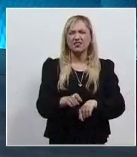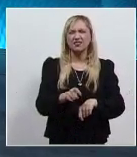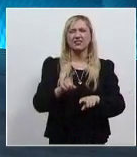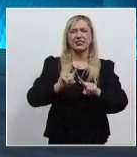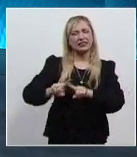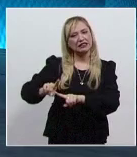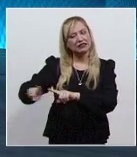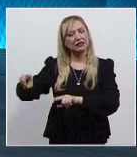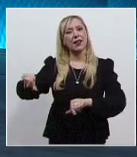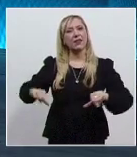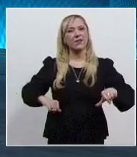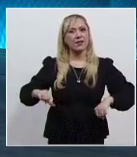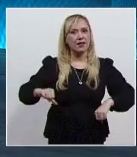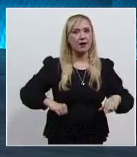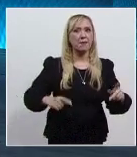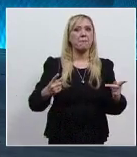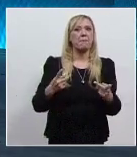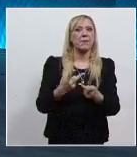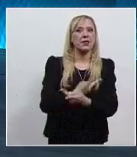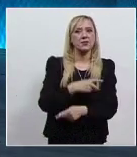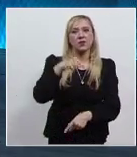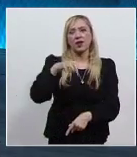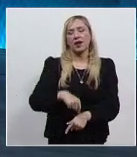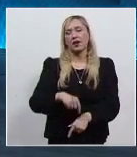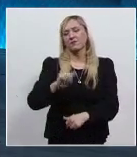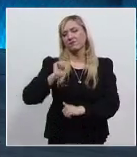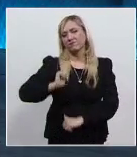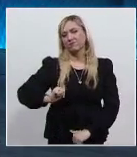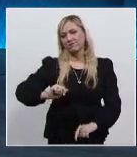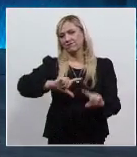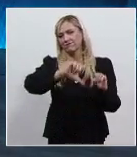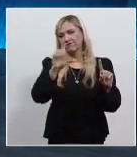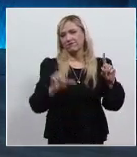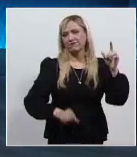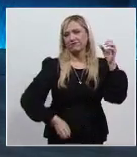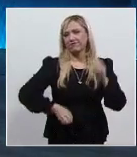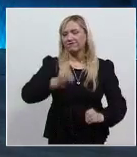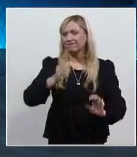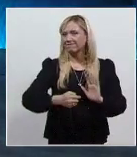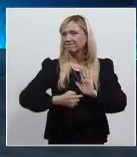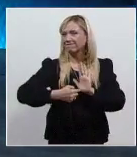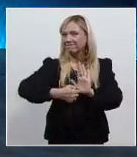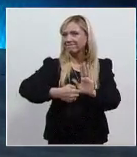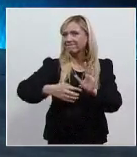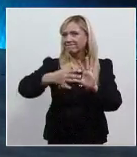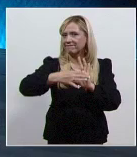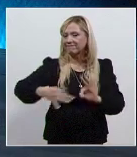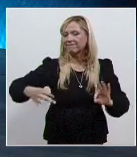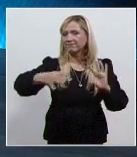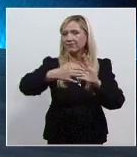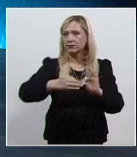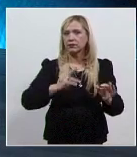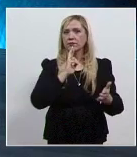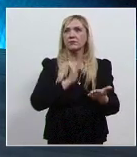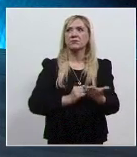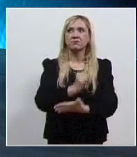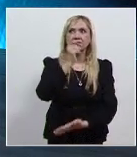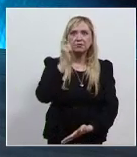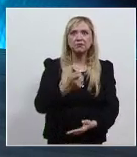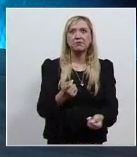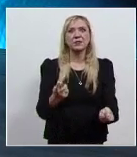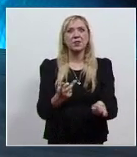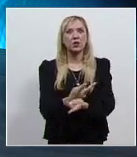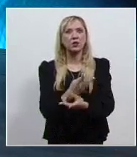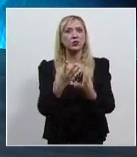con lo más destacado en las noticias y donde le damos puntual información sobre las resoluciones más destacadas de la